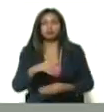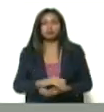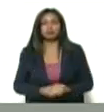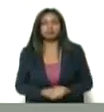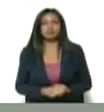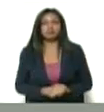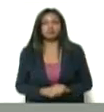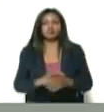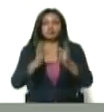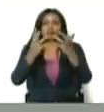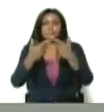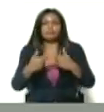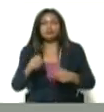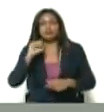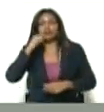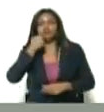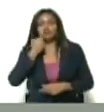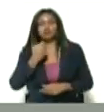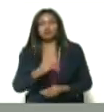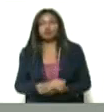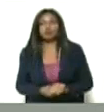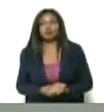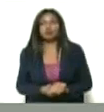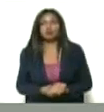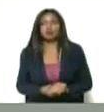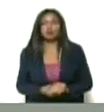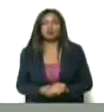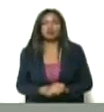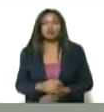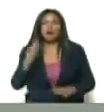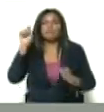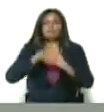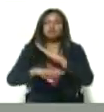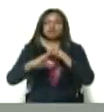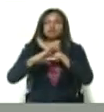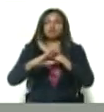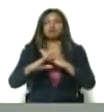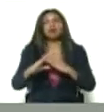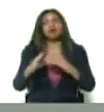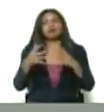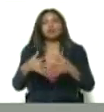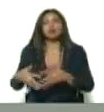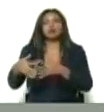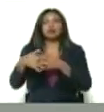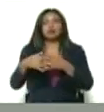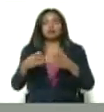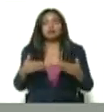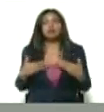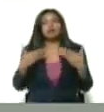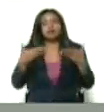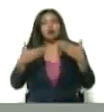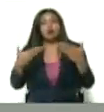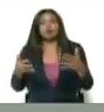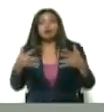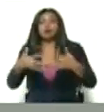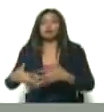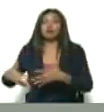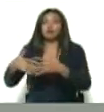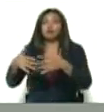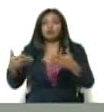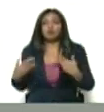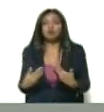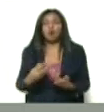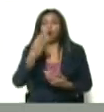de una empresa rusa que está sancionada por Estados Unidos y está donando los respiradores para Estados Unidos. Y usted,